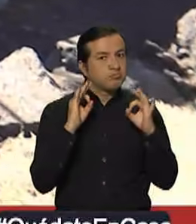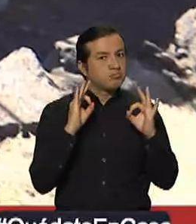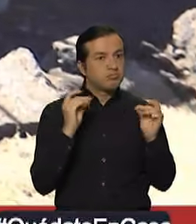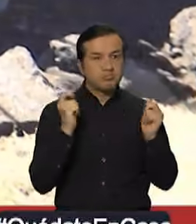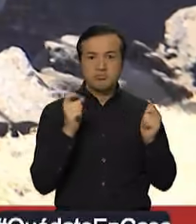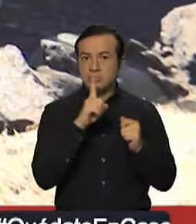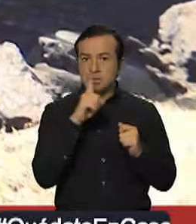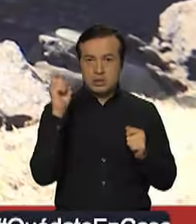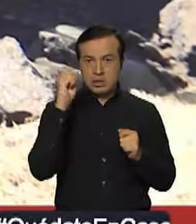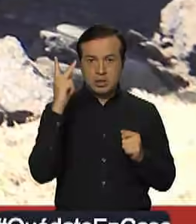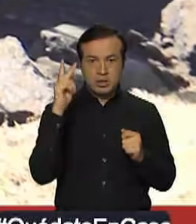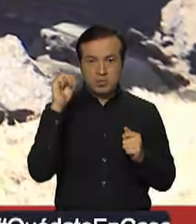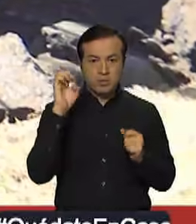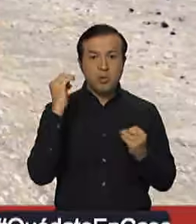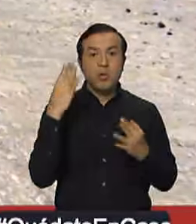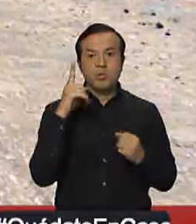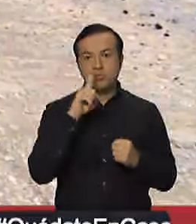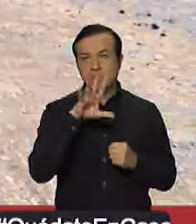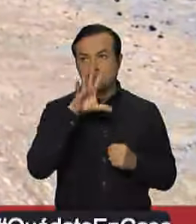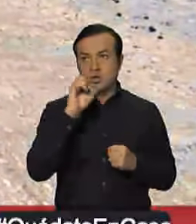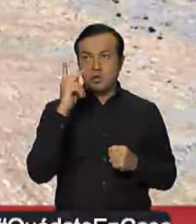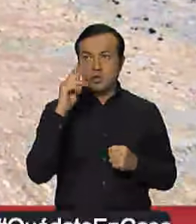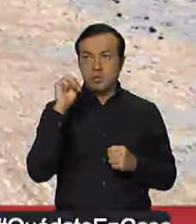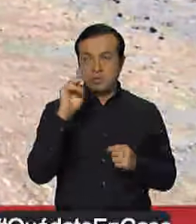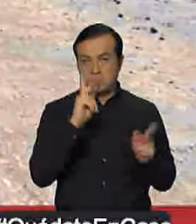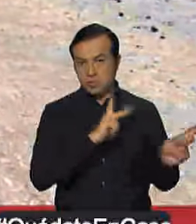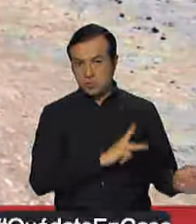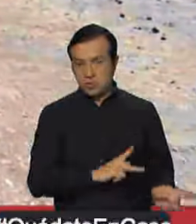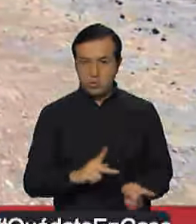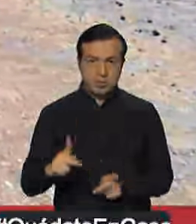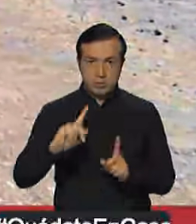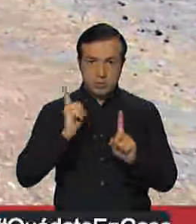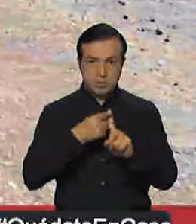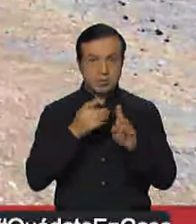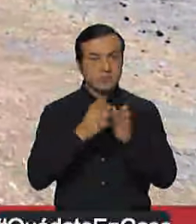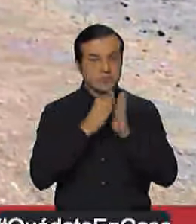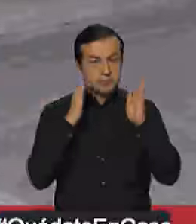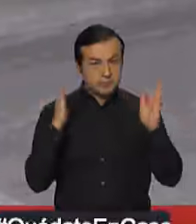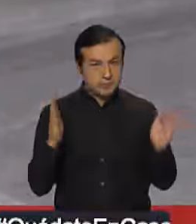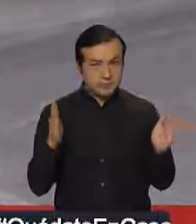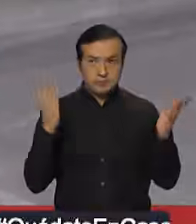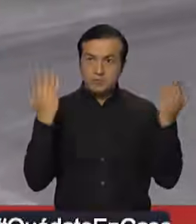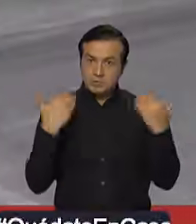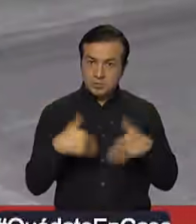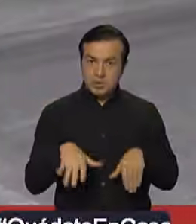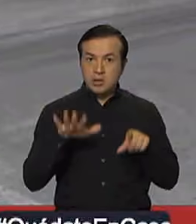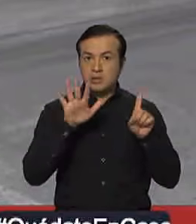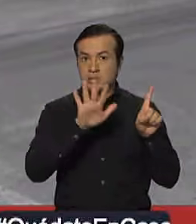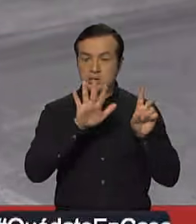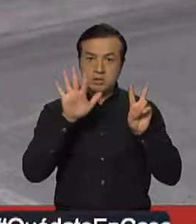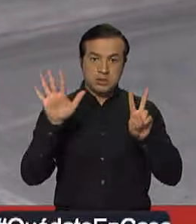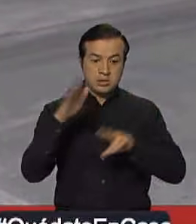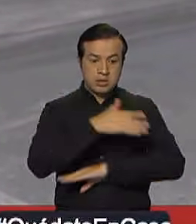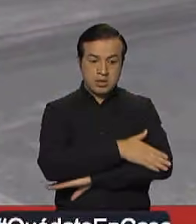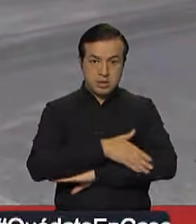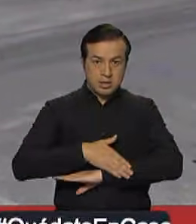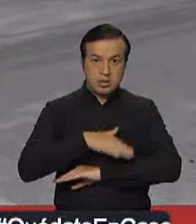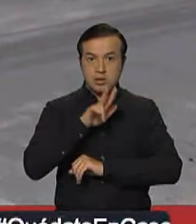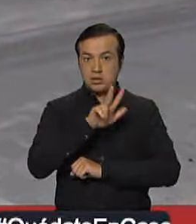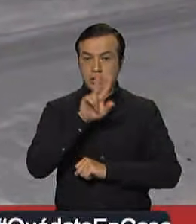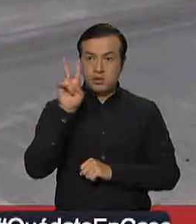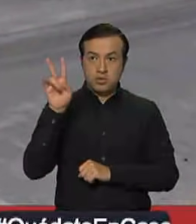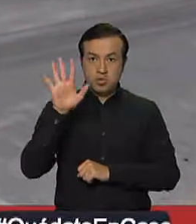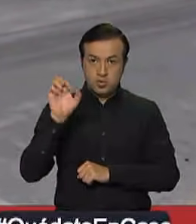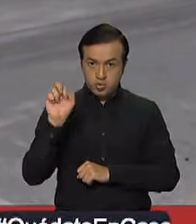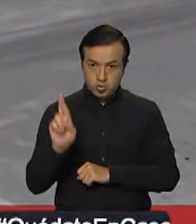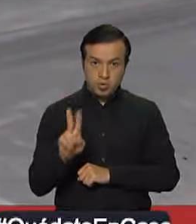en 100 kilómetros de los 150 kilómetros planificados en una primera fase. Se concluyeron 67 vías, 32 en el